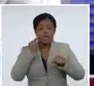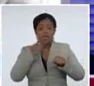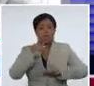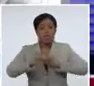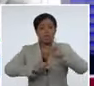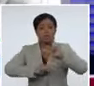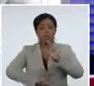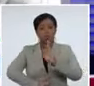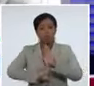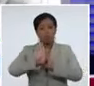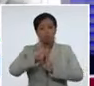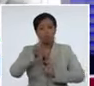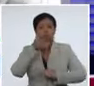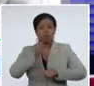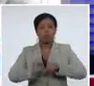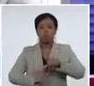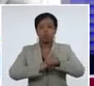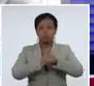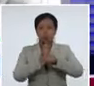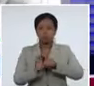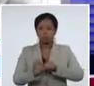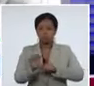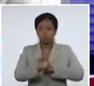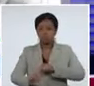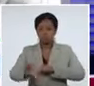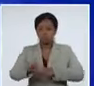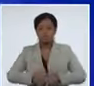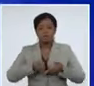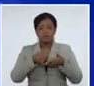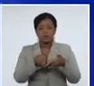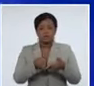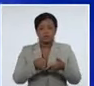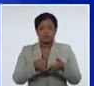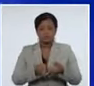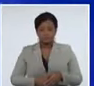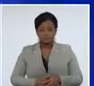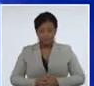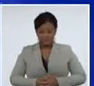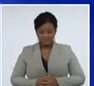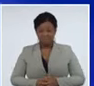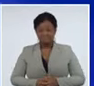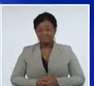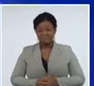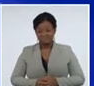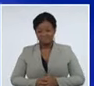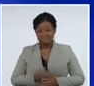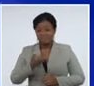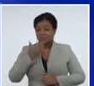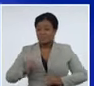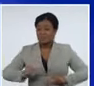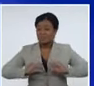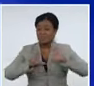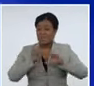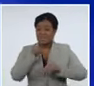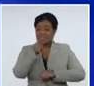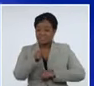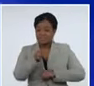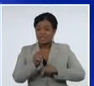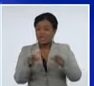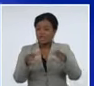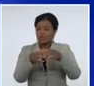temas importantes de la vida política, social del país en nuestro segundo pleno del partido. Buenos días, Pepe, a ti, a todo el equipo